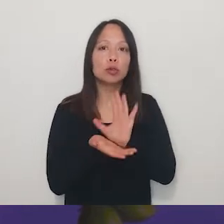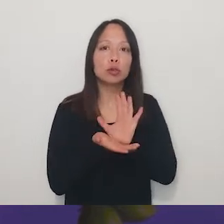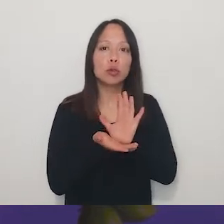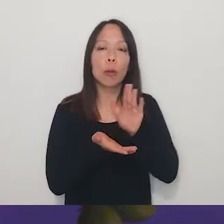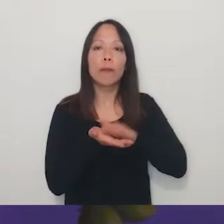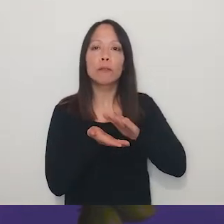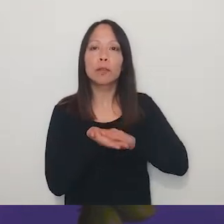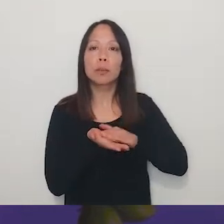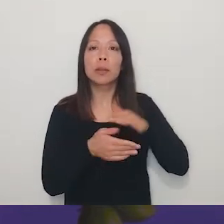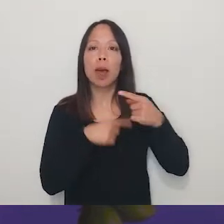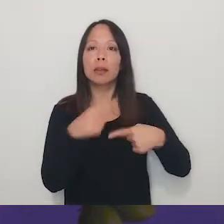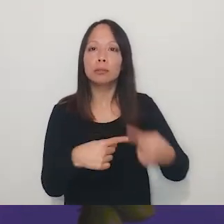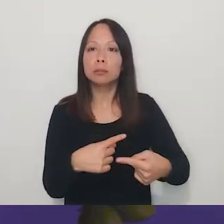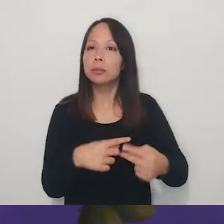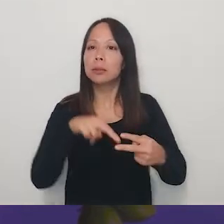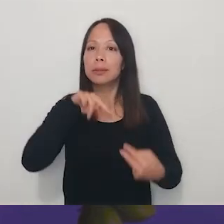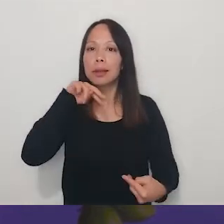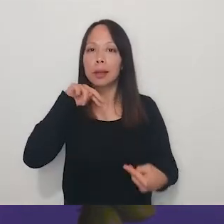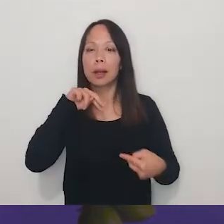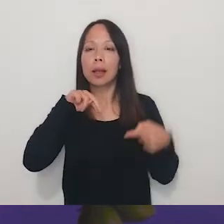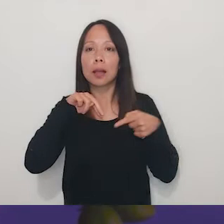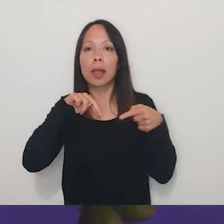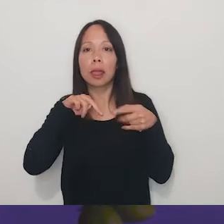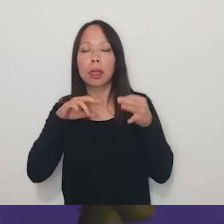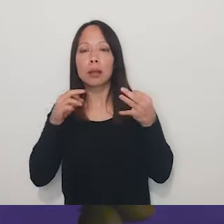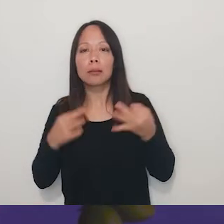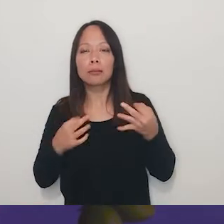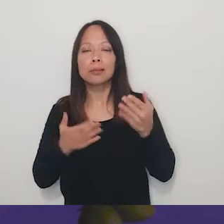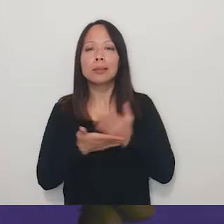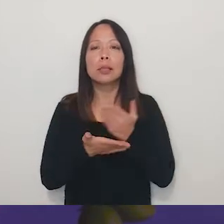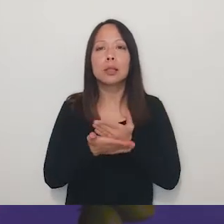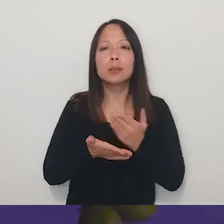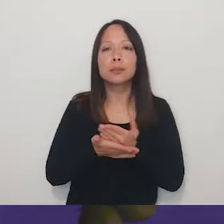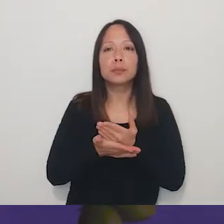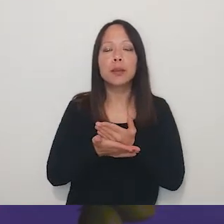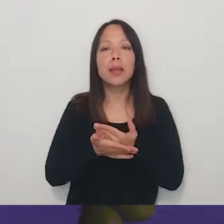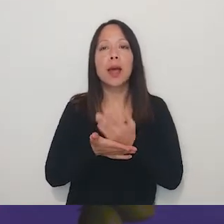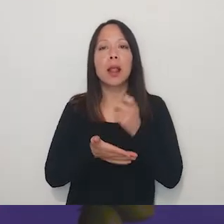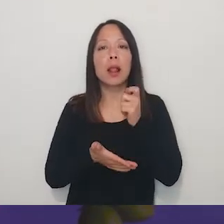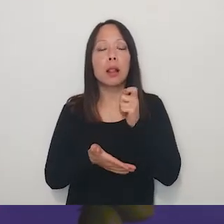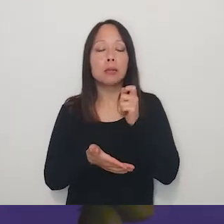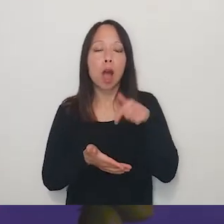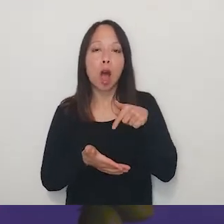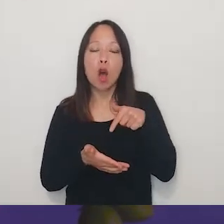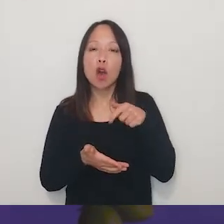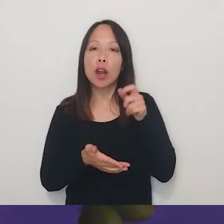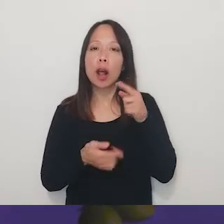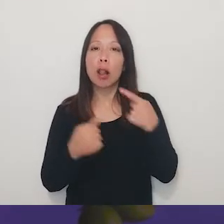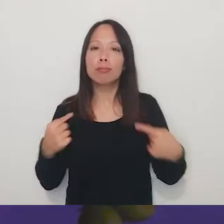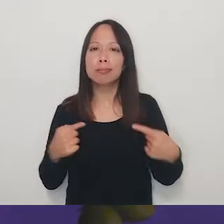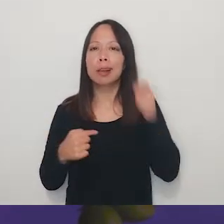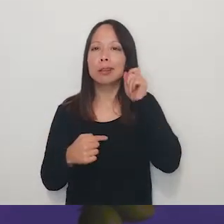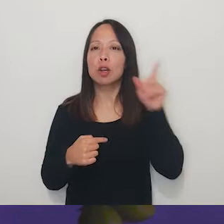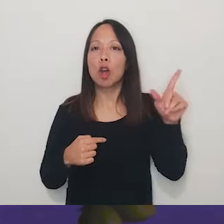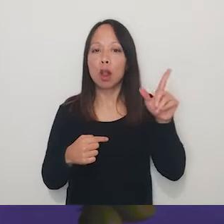un poco eh, las novedades y las ventajas que tenemos hoy en día para